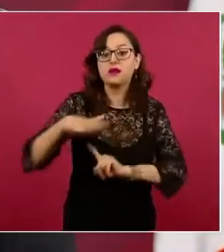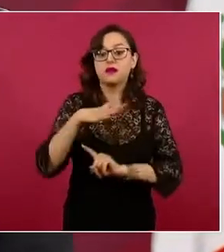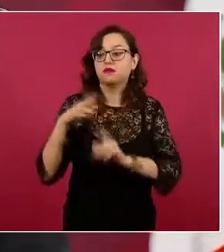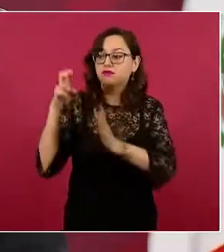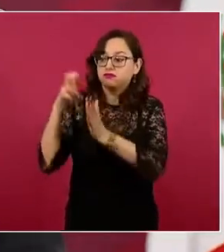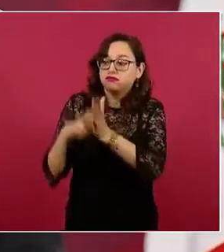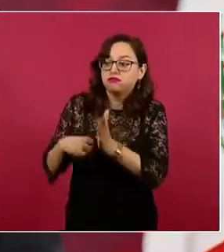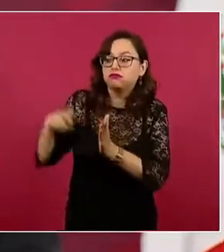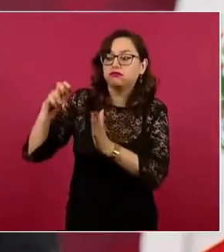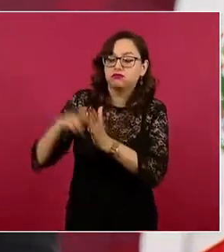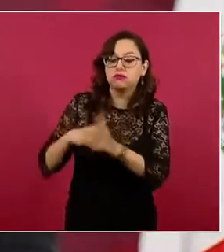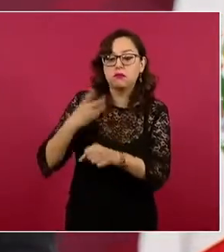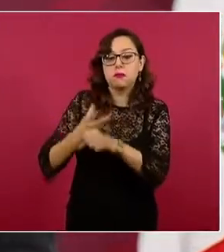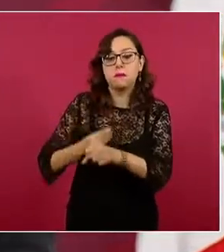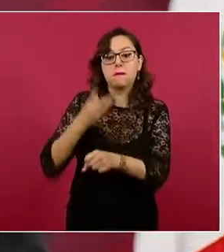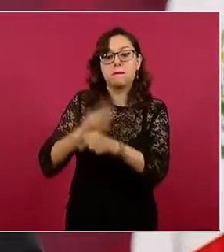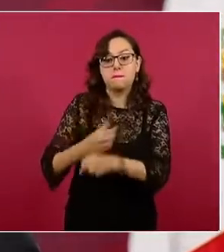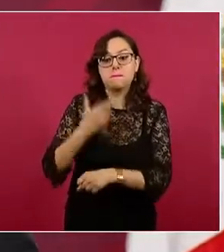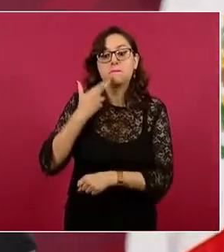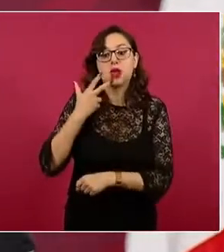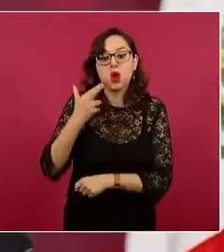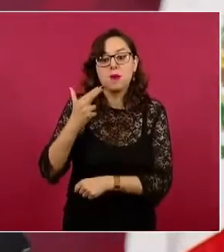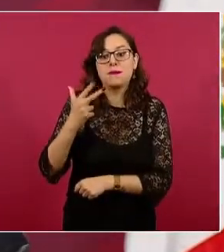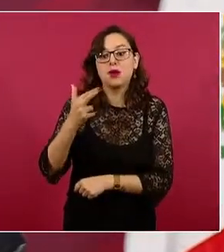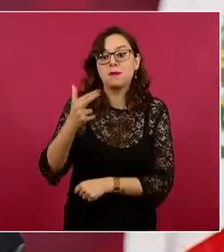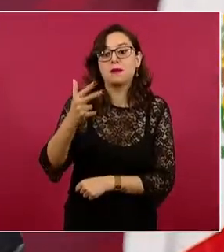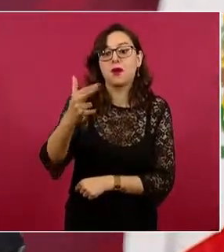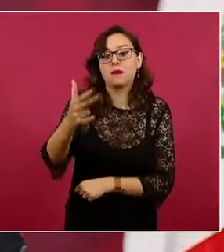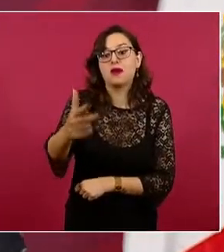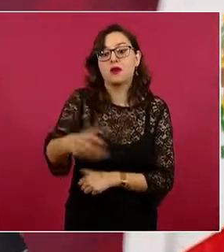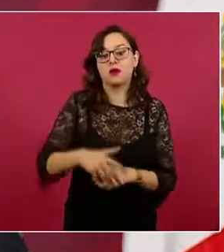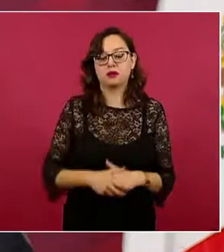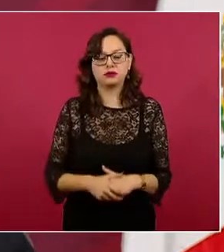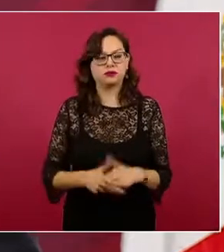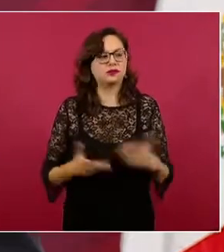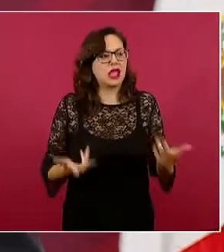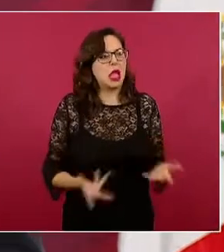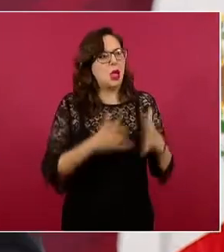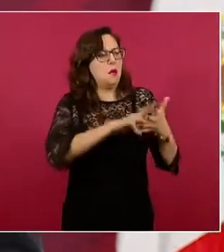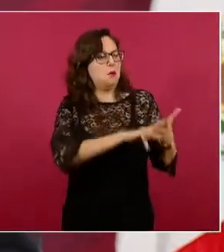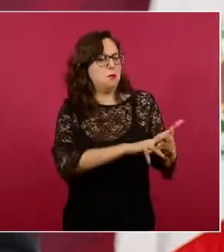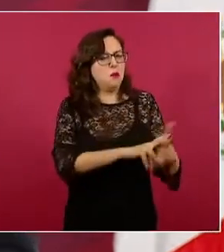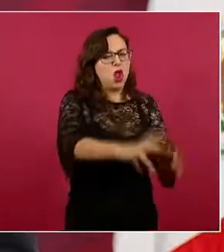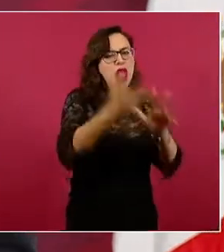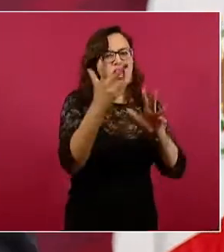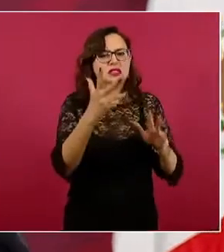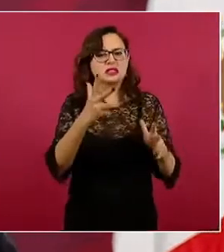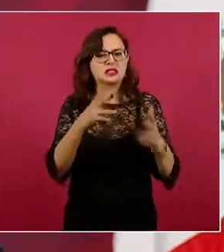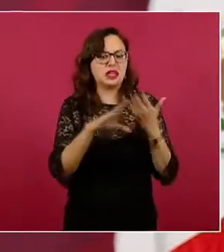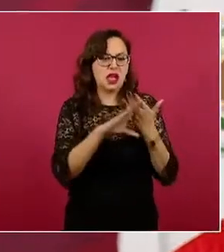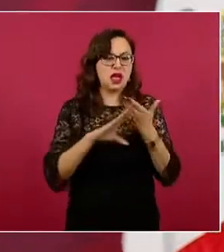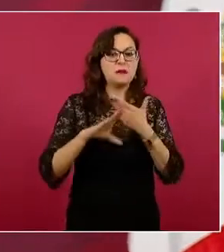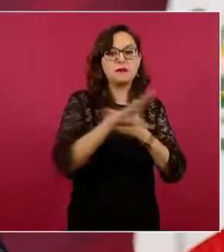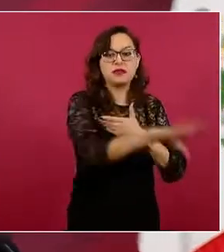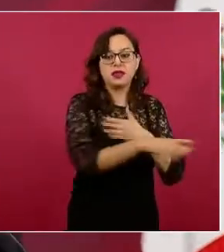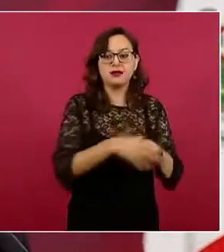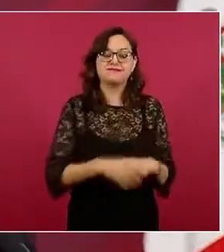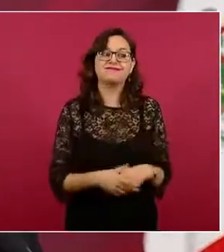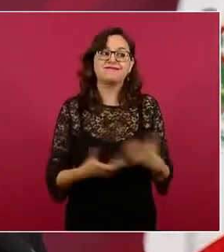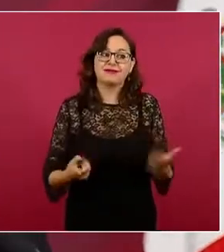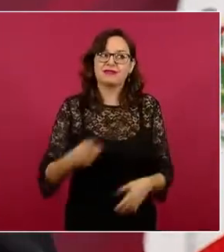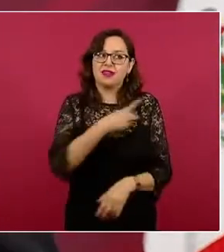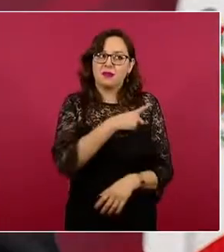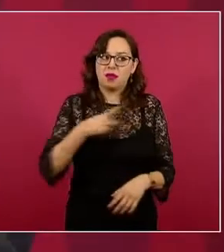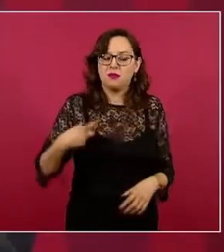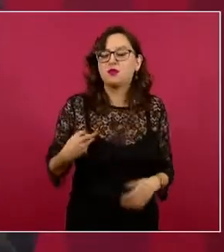preguntaban, ¿cómo van a resolver el problema de la violencia? Y hablábamos, hay que atender las